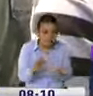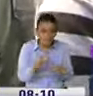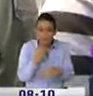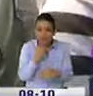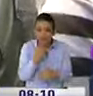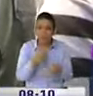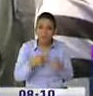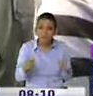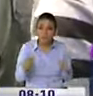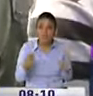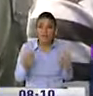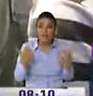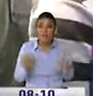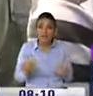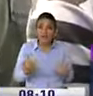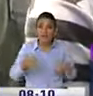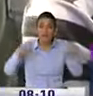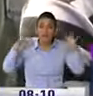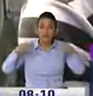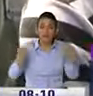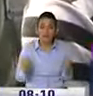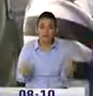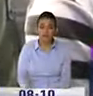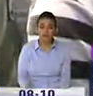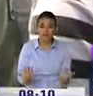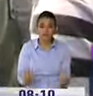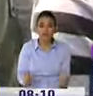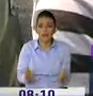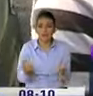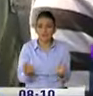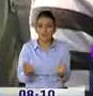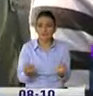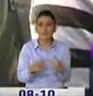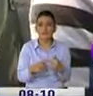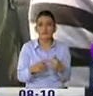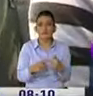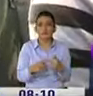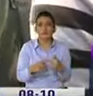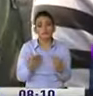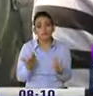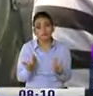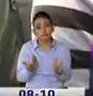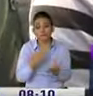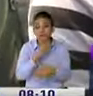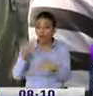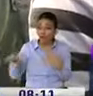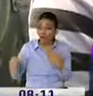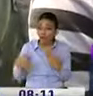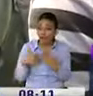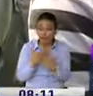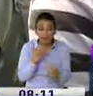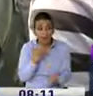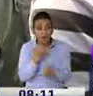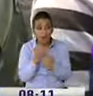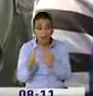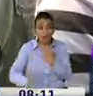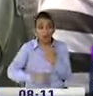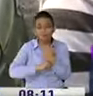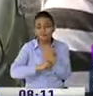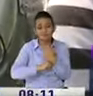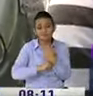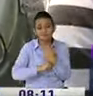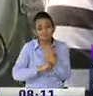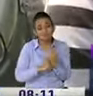malo es que, por ejemplo, esta temporada la hierba cría muy rápido. Además de eso, tenemos la colaboración de todos los vecinos,